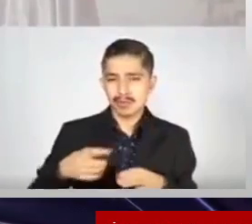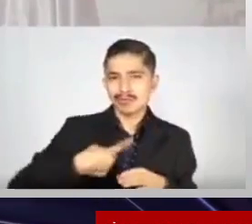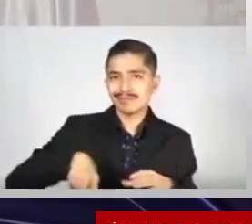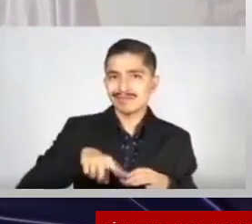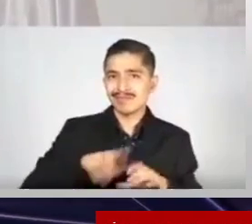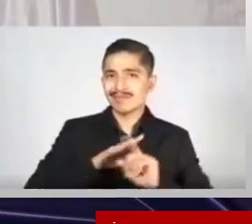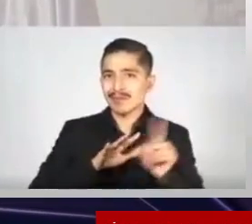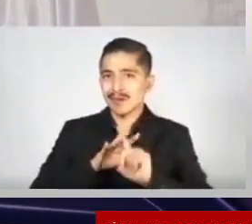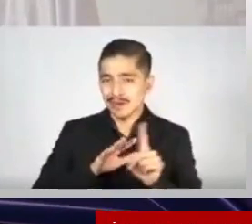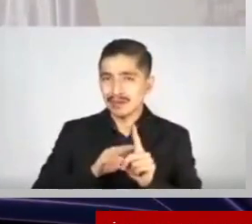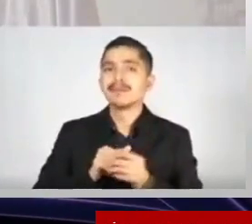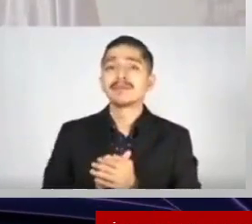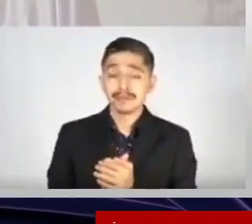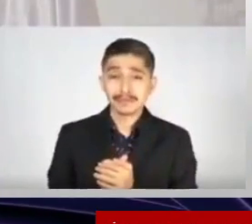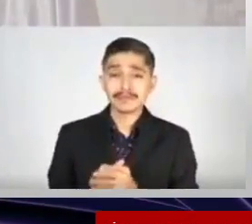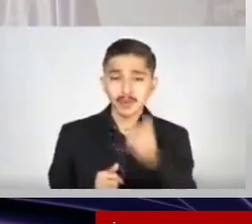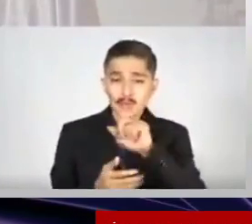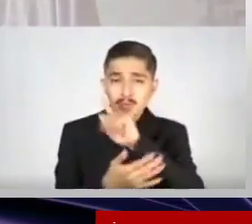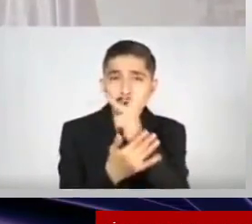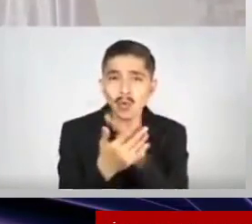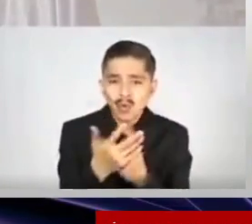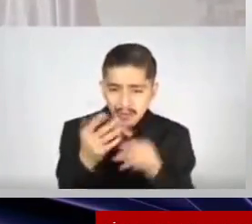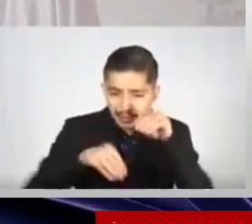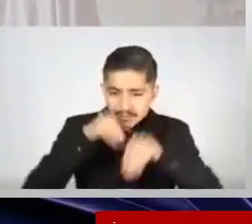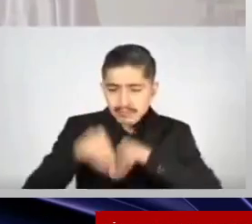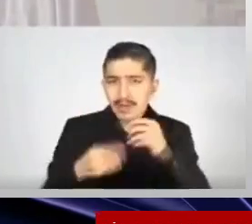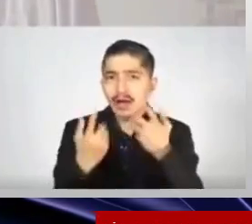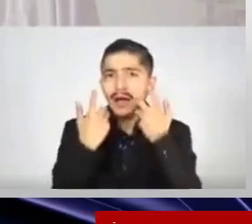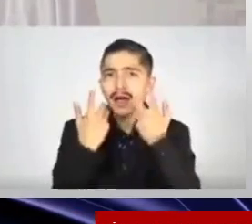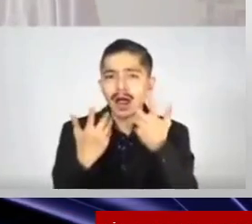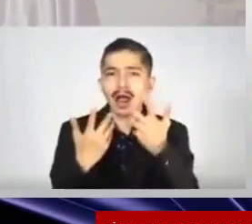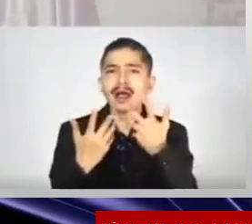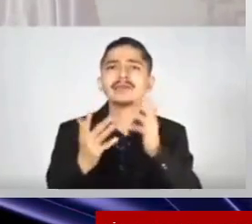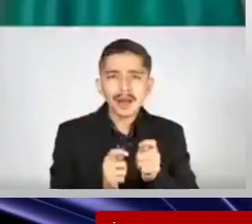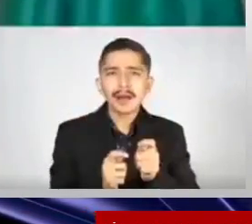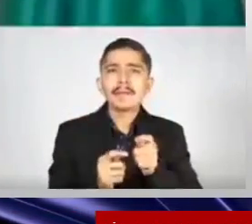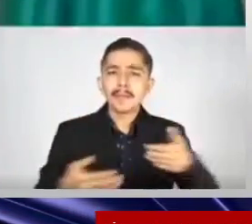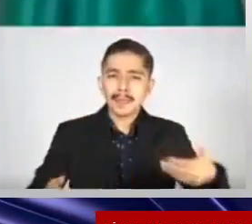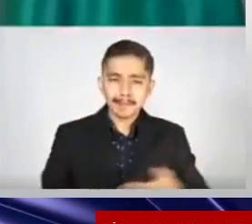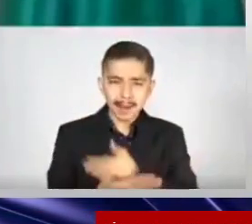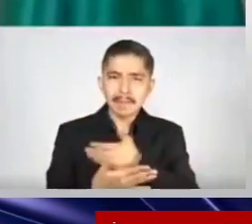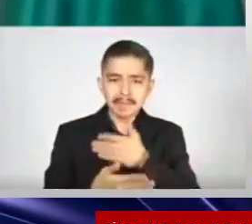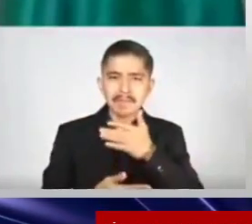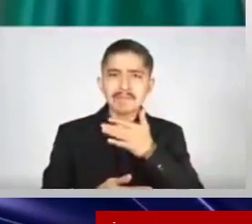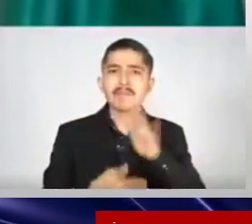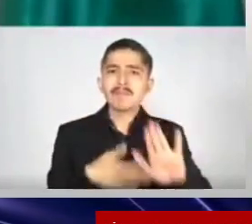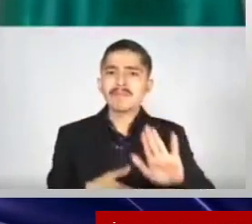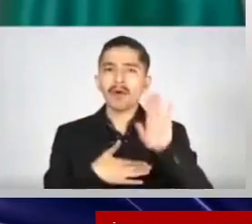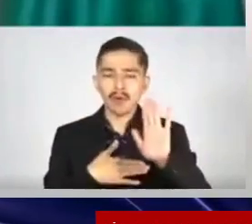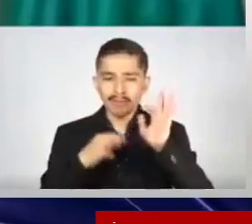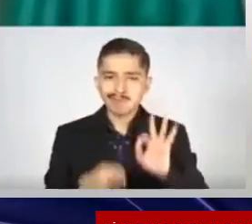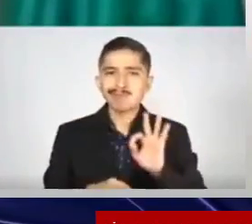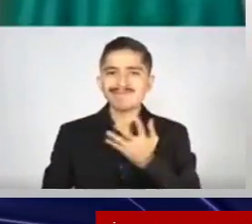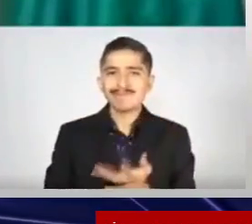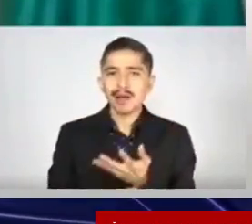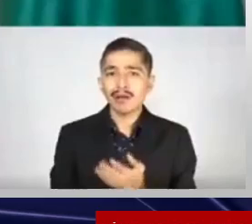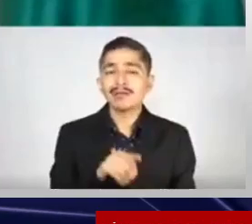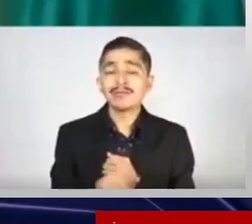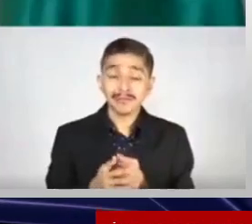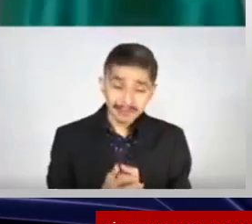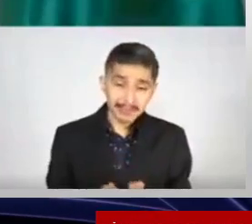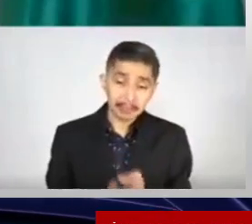de la comunidad migrante bajo la implementación de un programa de nacionalización de migrantes